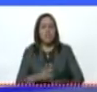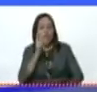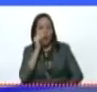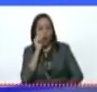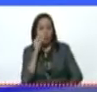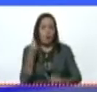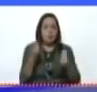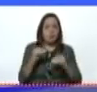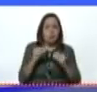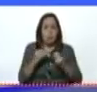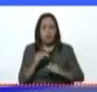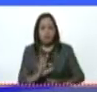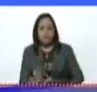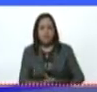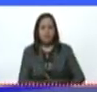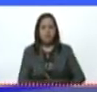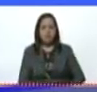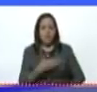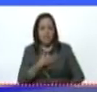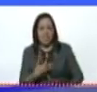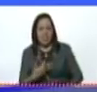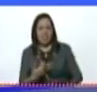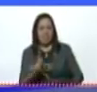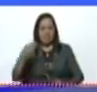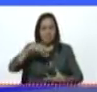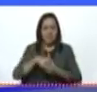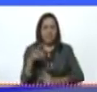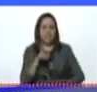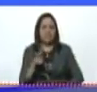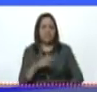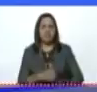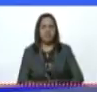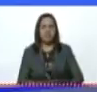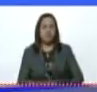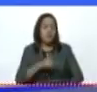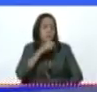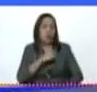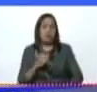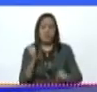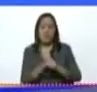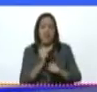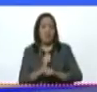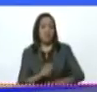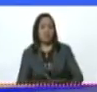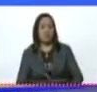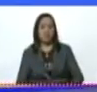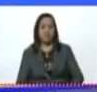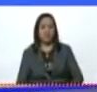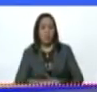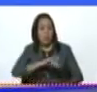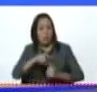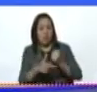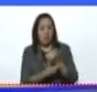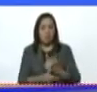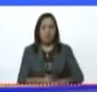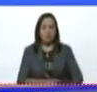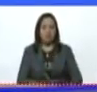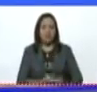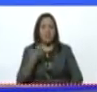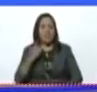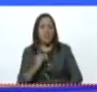usted ha intentado imponer en Venezuela se quedará sin trabajo y será su fracaso, señor Donald